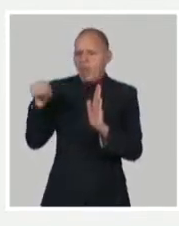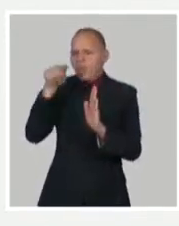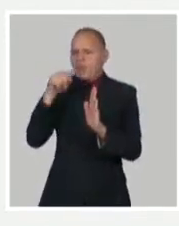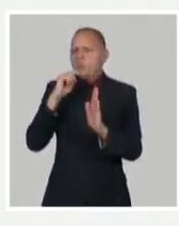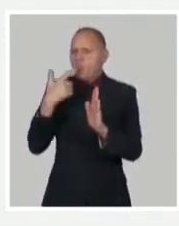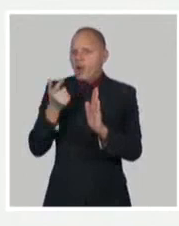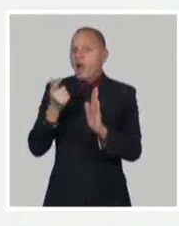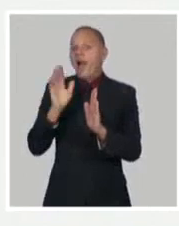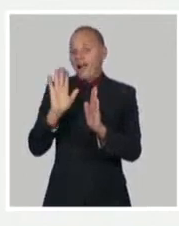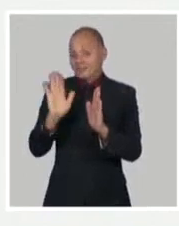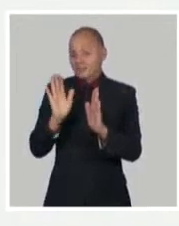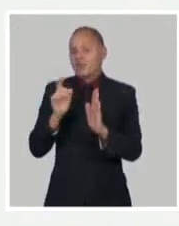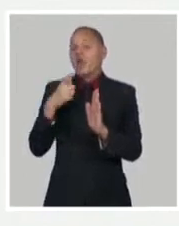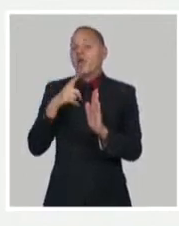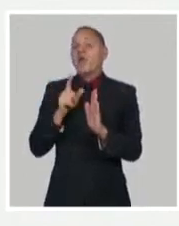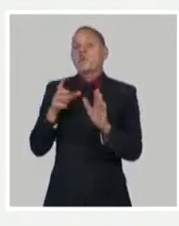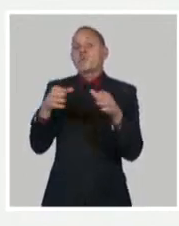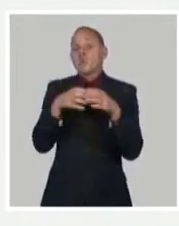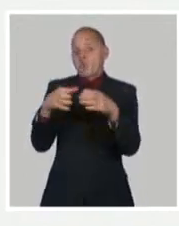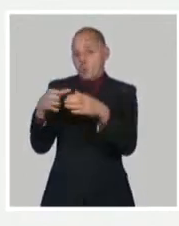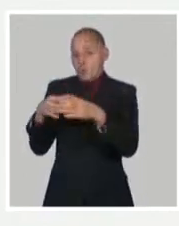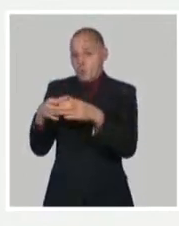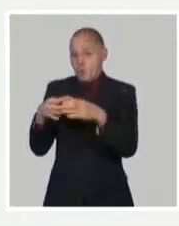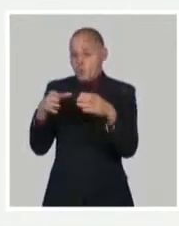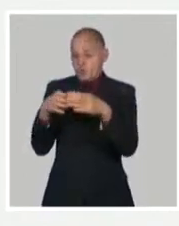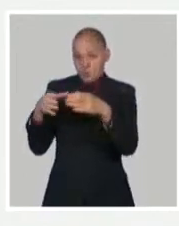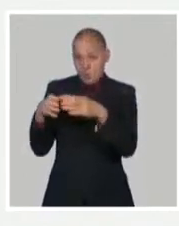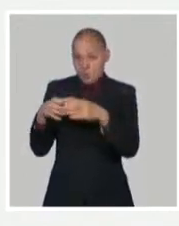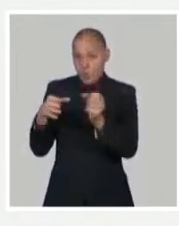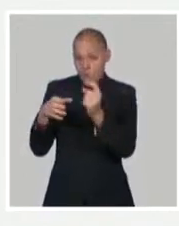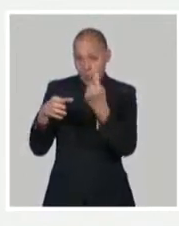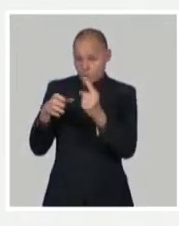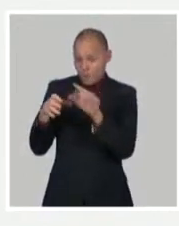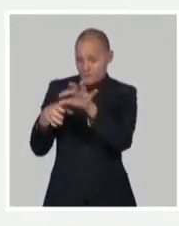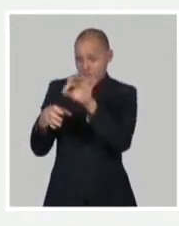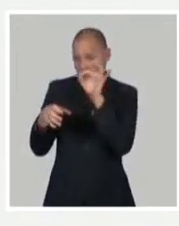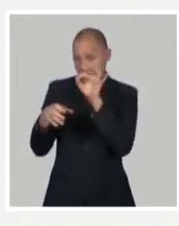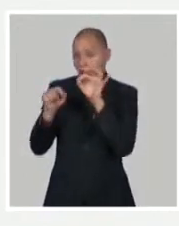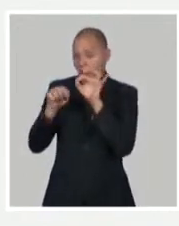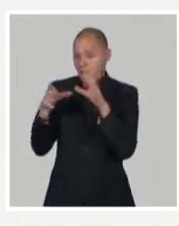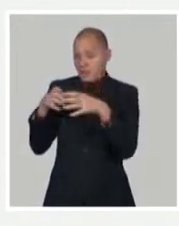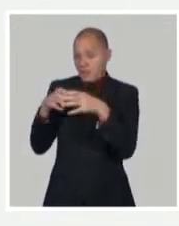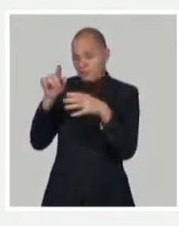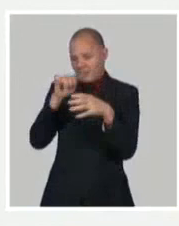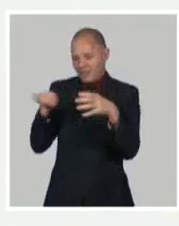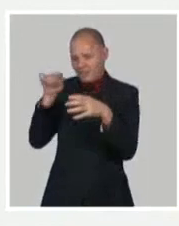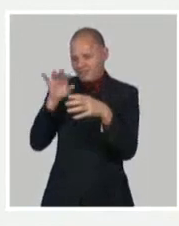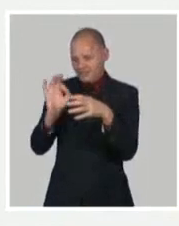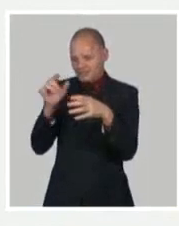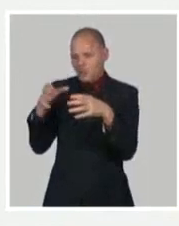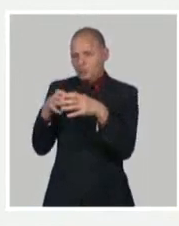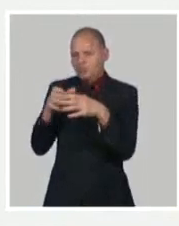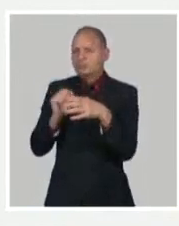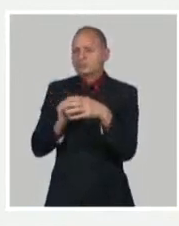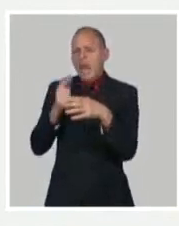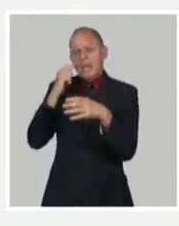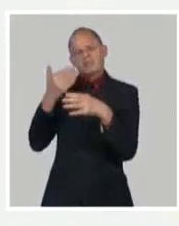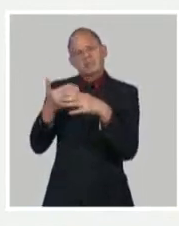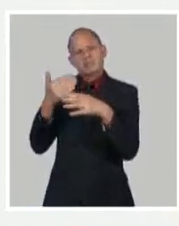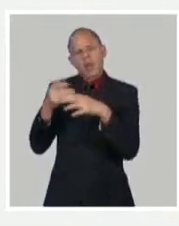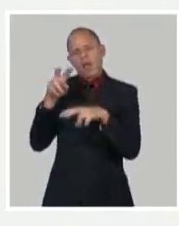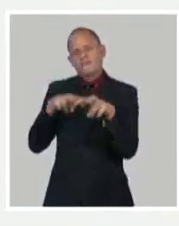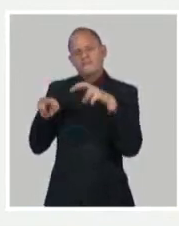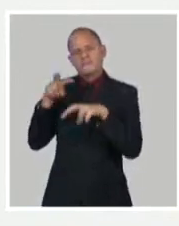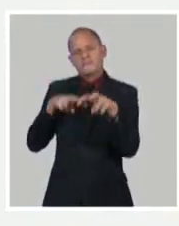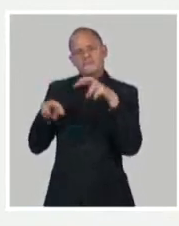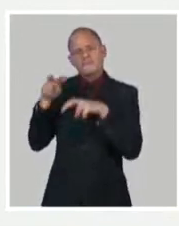recibir una tercera dosis. ¿Y qué encontramos cuando apareció la tercera dosis de ese grupo? Fíjense que en el